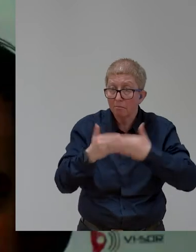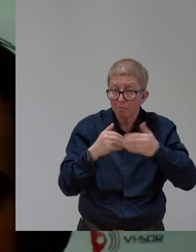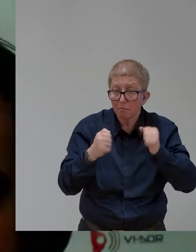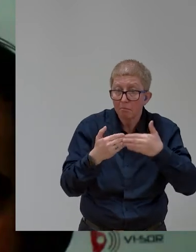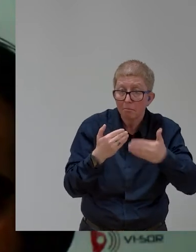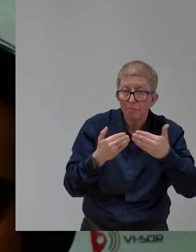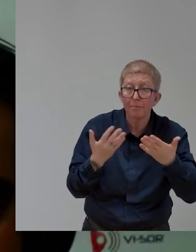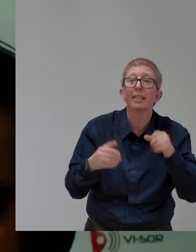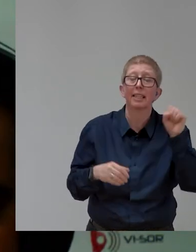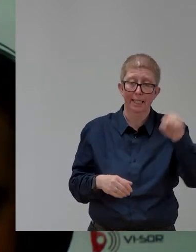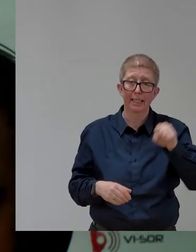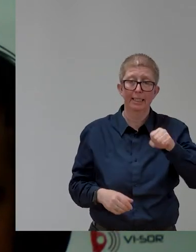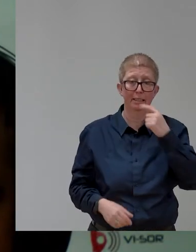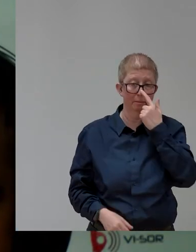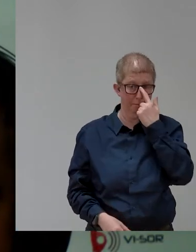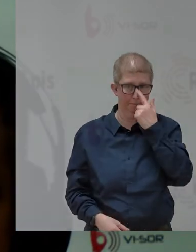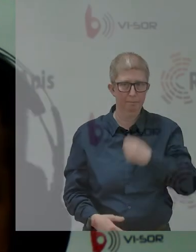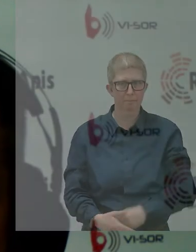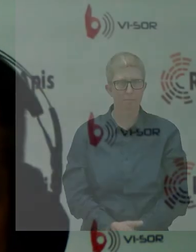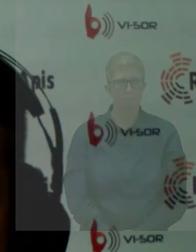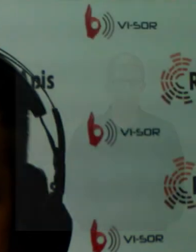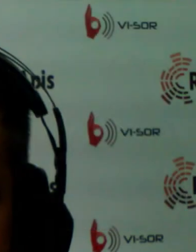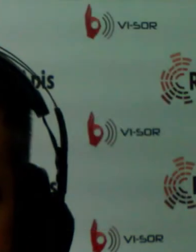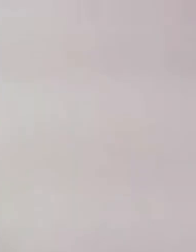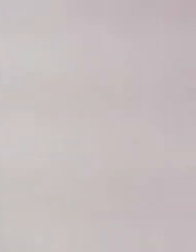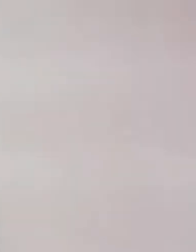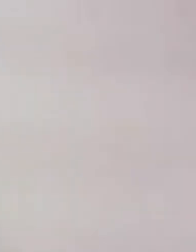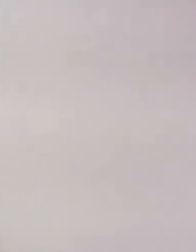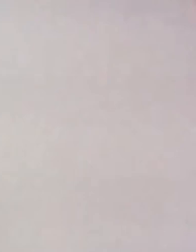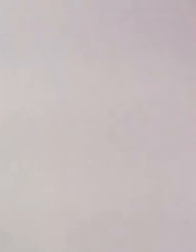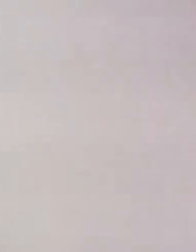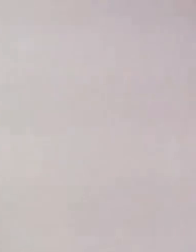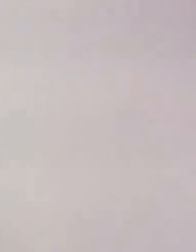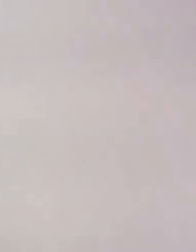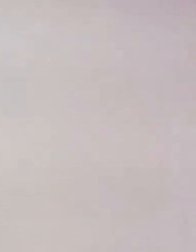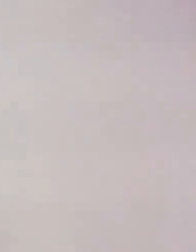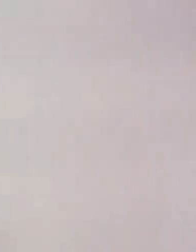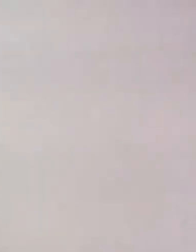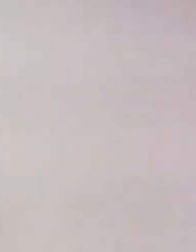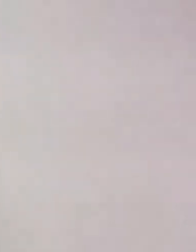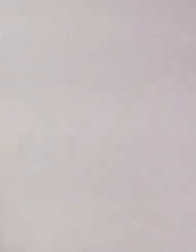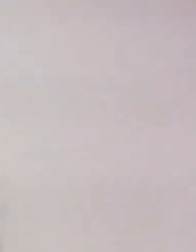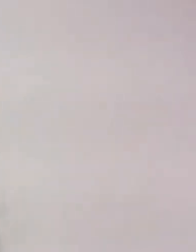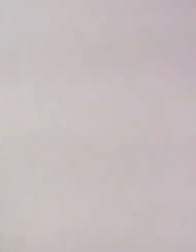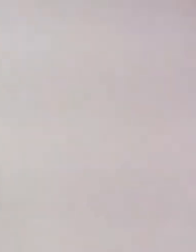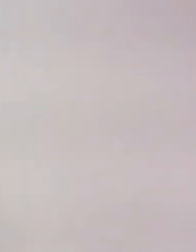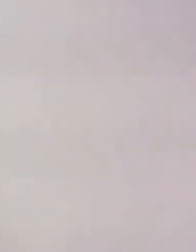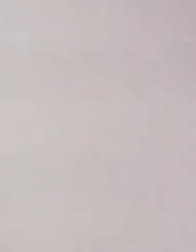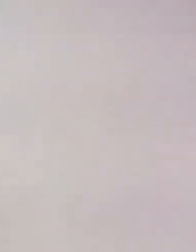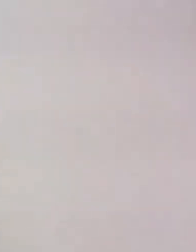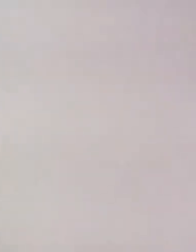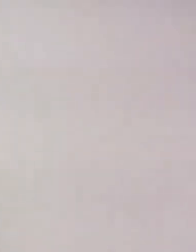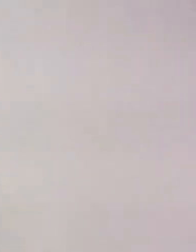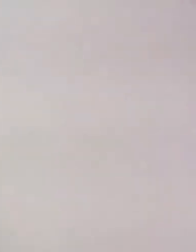Yes. Por lo pronto, la innovación social tecnológica es una gran herramienta para compartir información a pesar